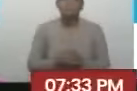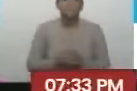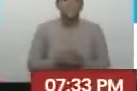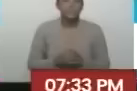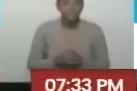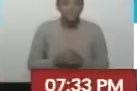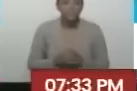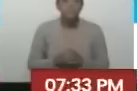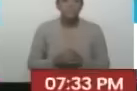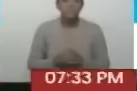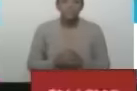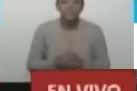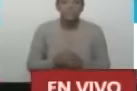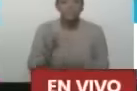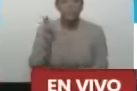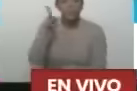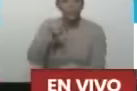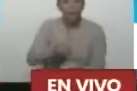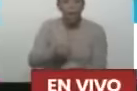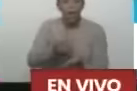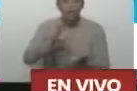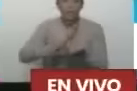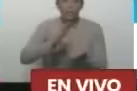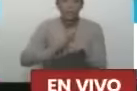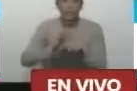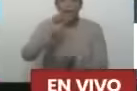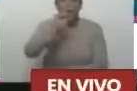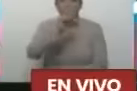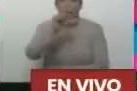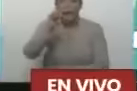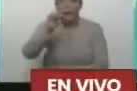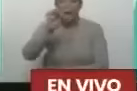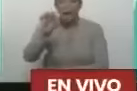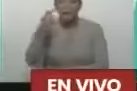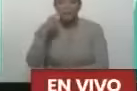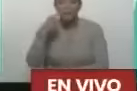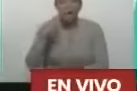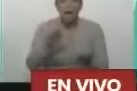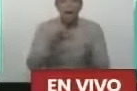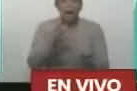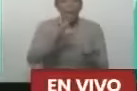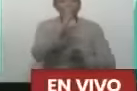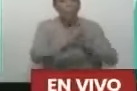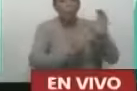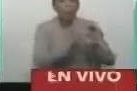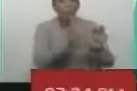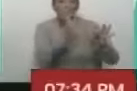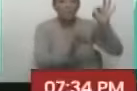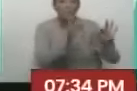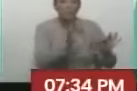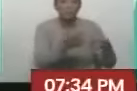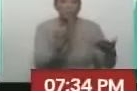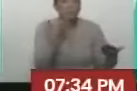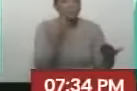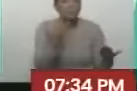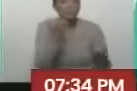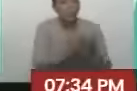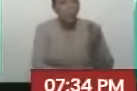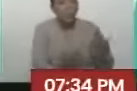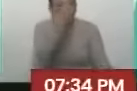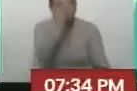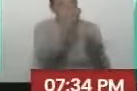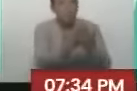Rodríguez llegó a la ciudad de la haa sede de la Corte Internacional de Justicia para dar